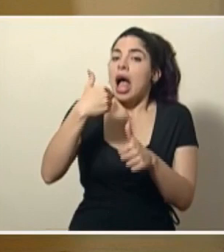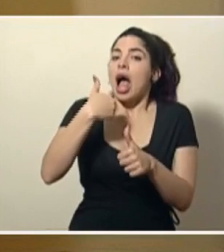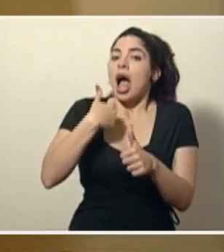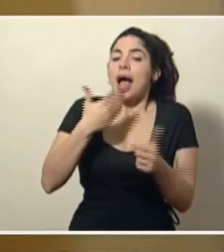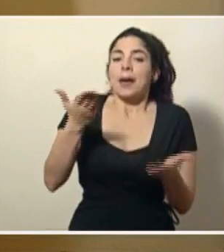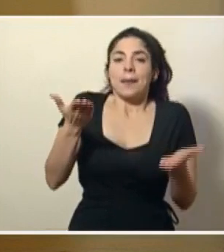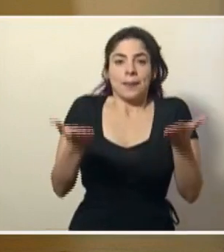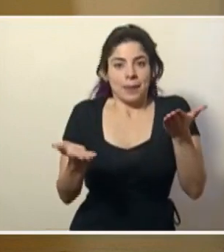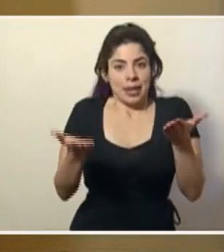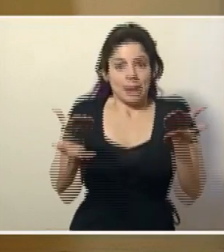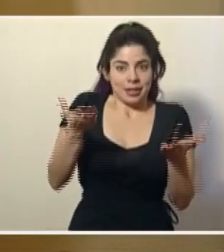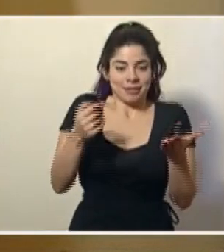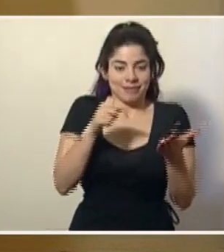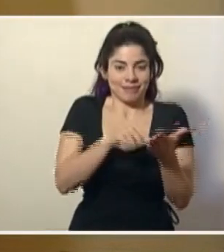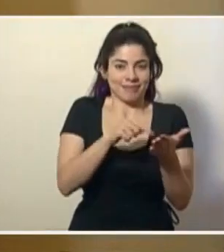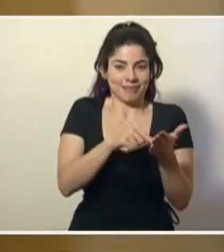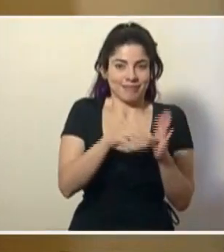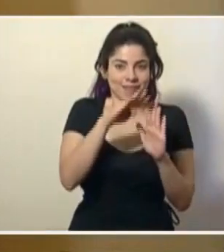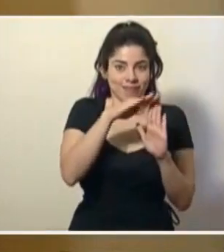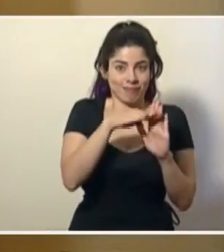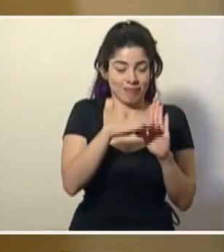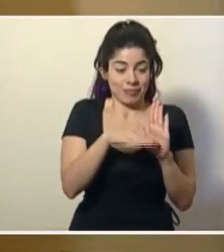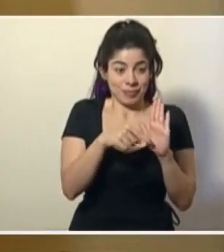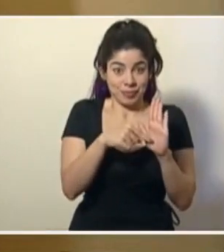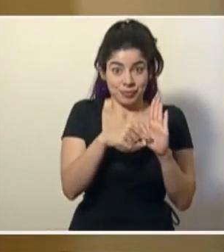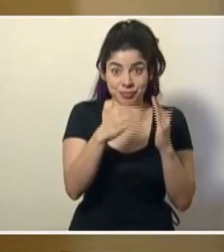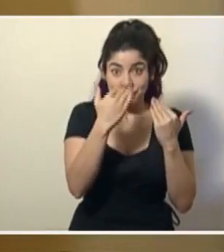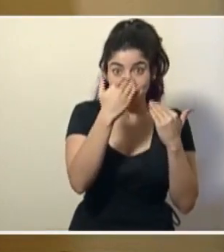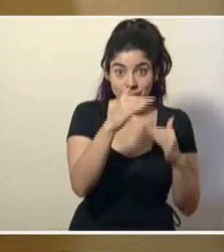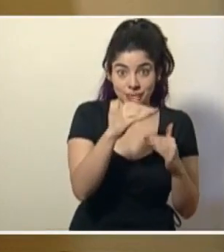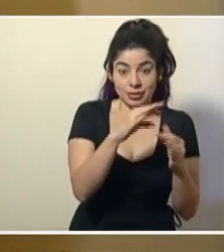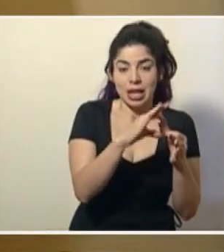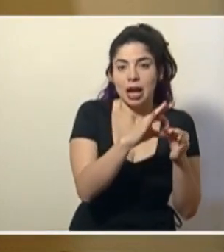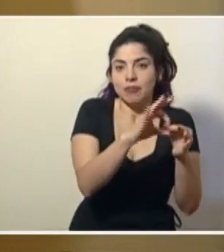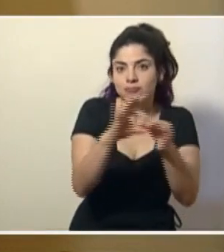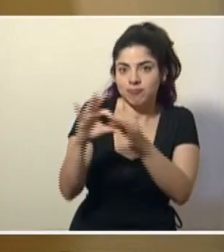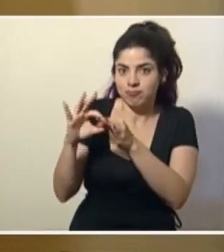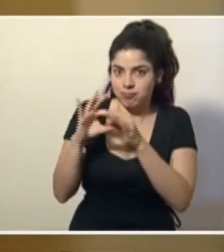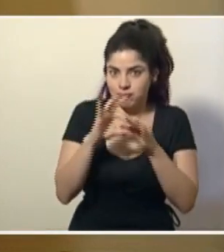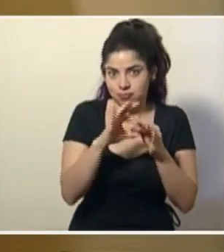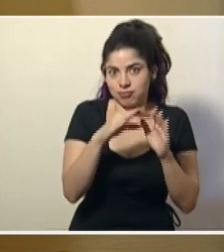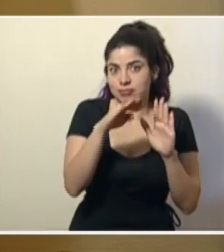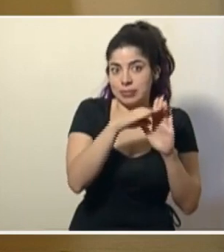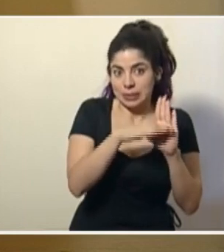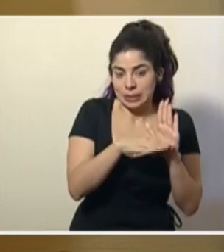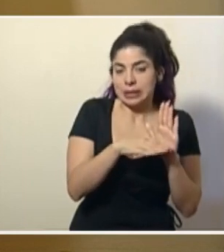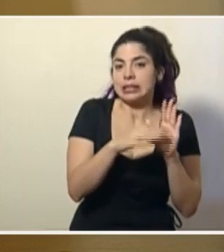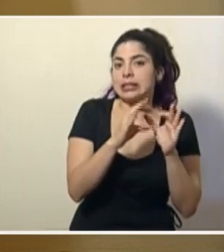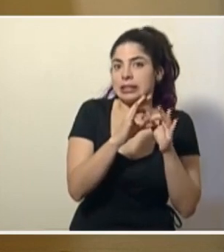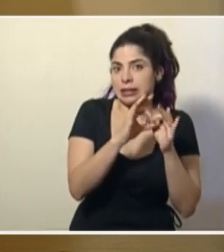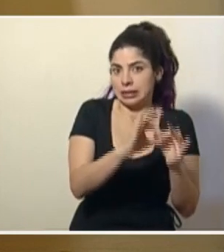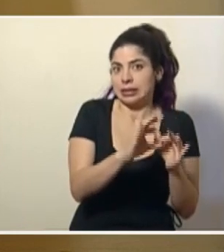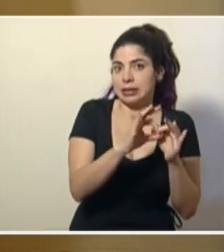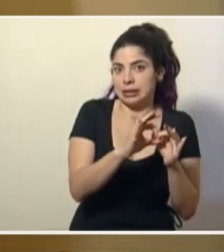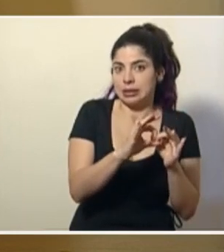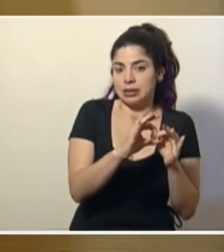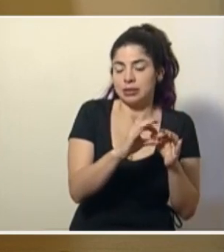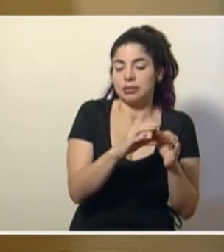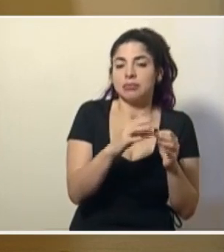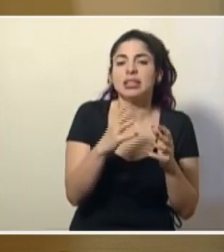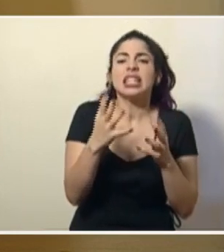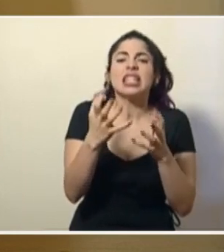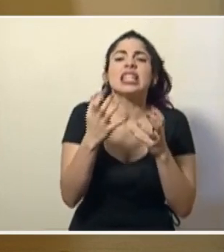balance en la medida, ¿verdad? Las medidas van ligadas, es decir, lo que estamos tratando es